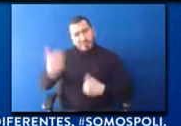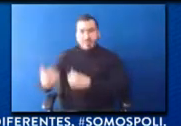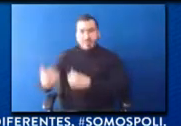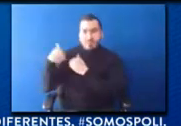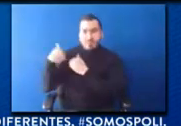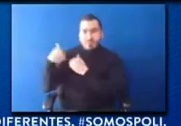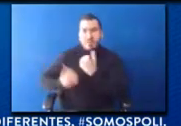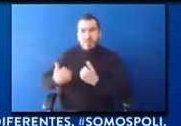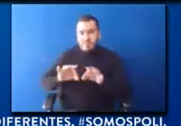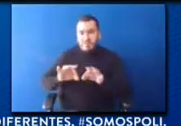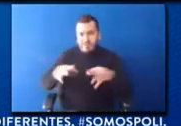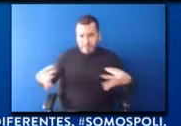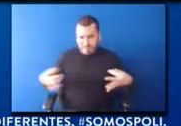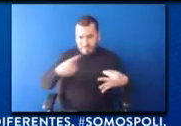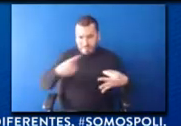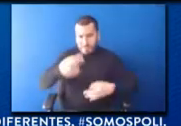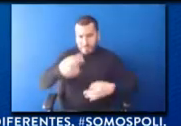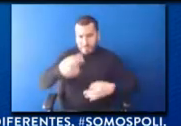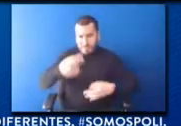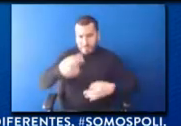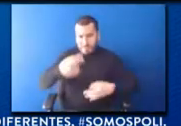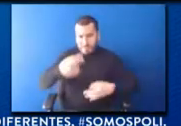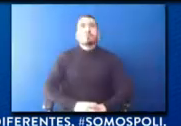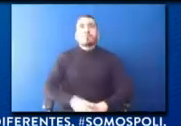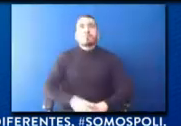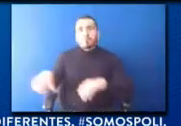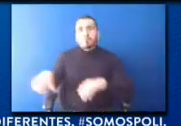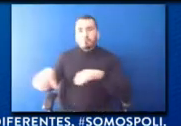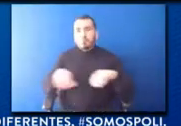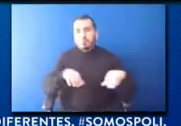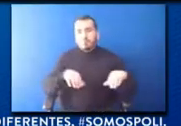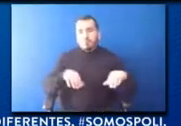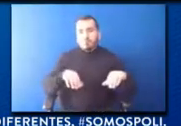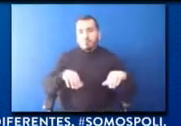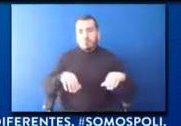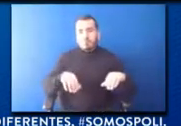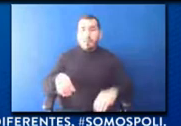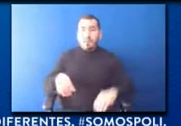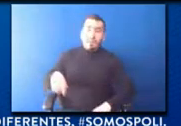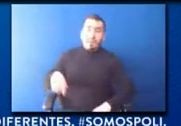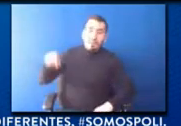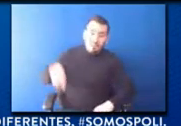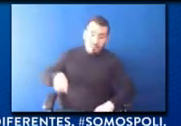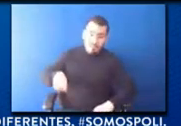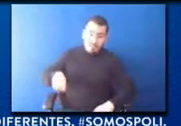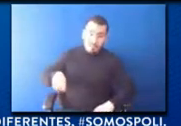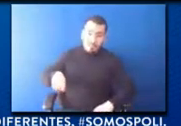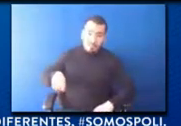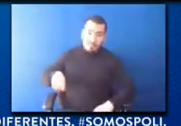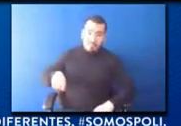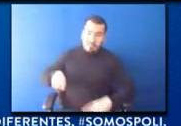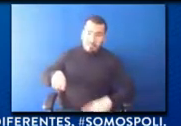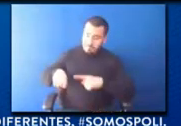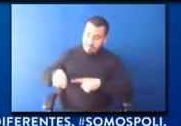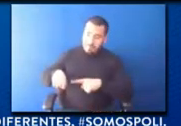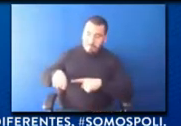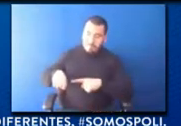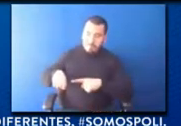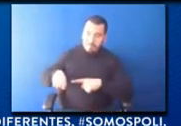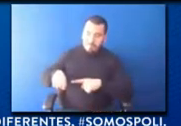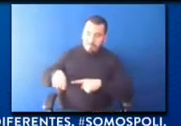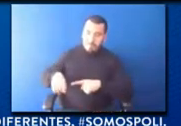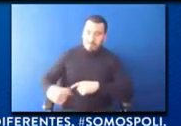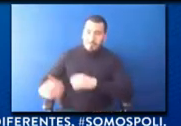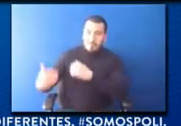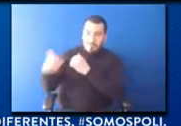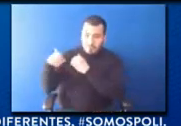que yo denomino, o de un comportamiento que yo denomino, deberes financieros. Todos sabemos mucho de derechos, todos. Es que me tienen